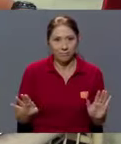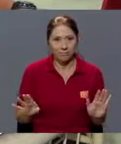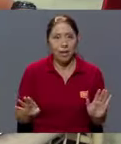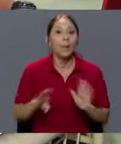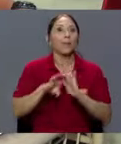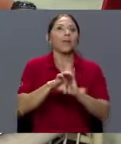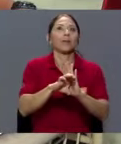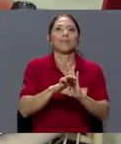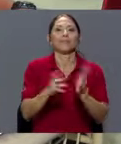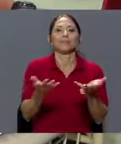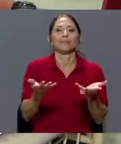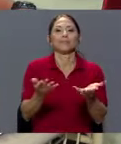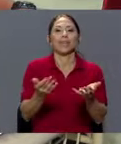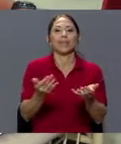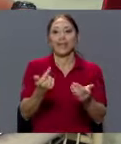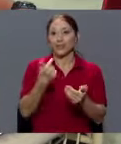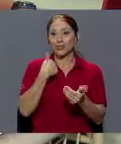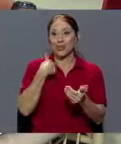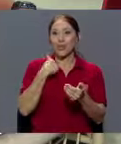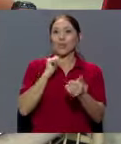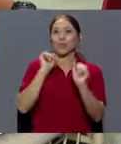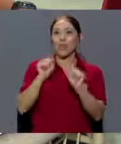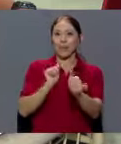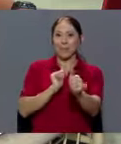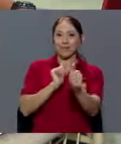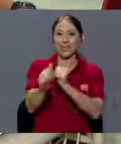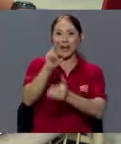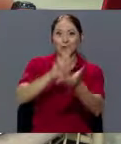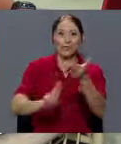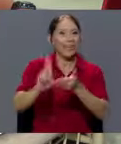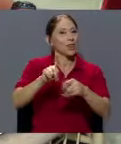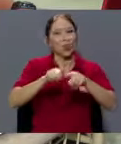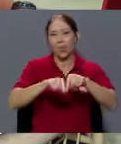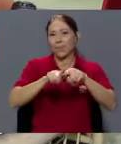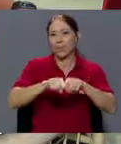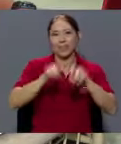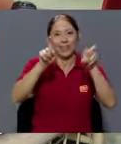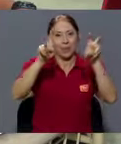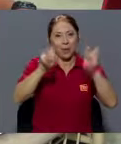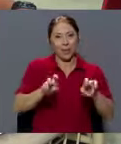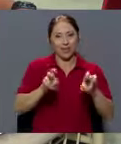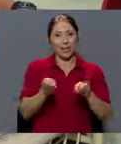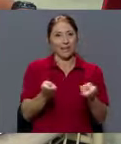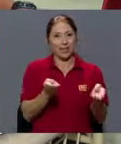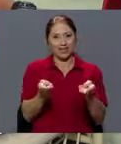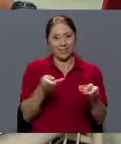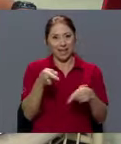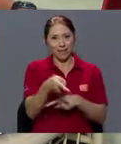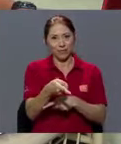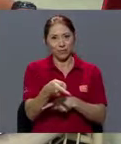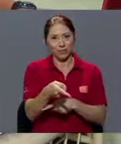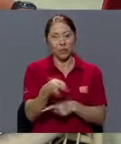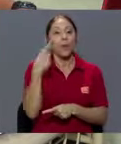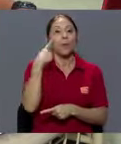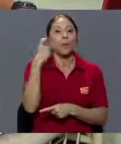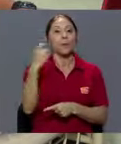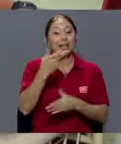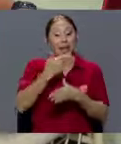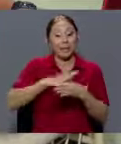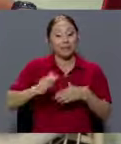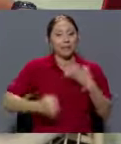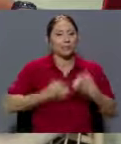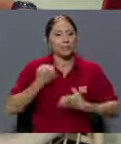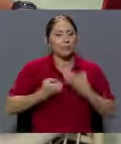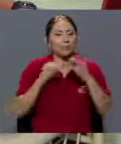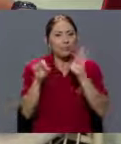sea, que pasar a la universidad no tenga que depender de una prueba como lo es bachillerato, porque, como